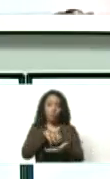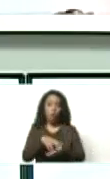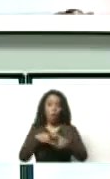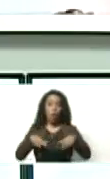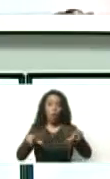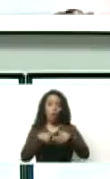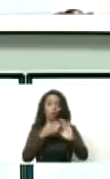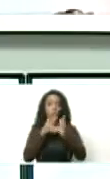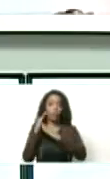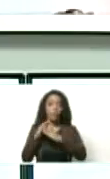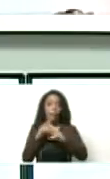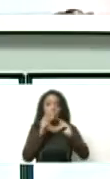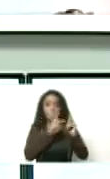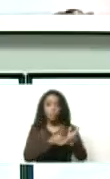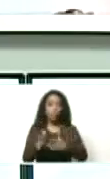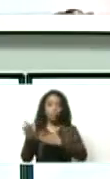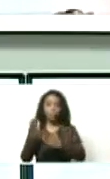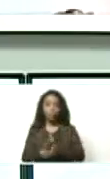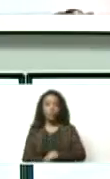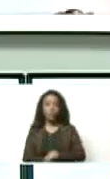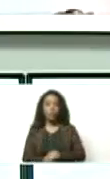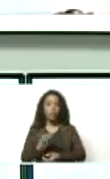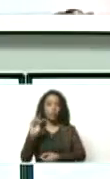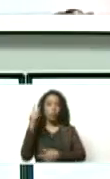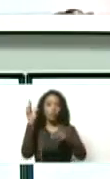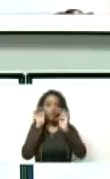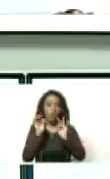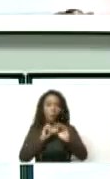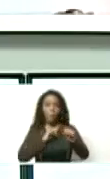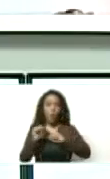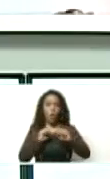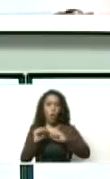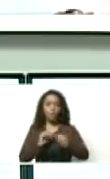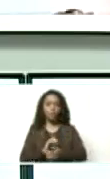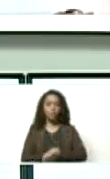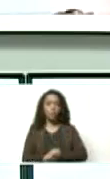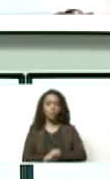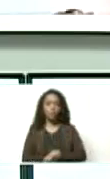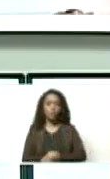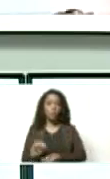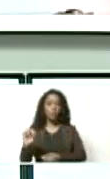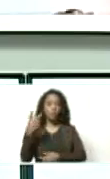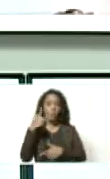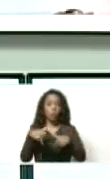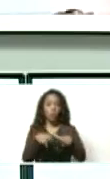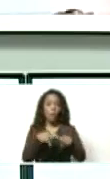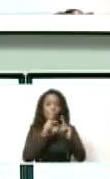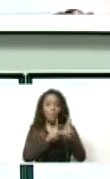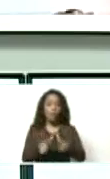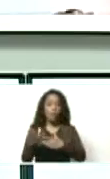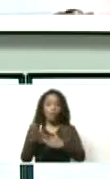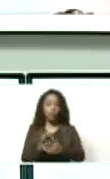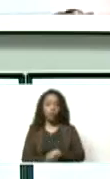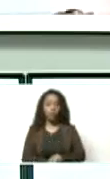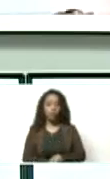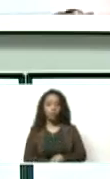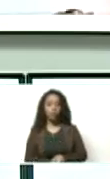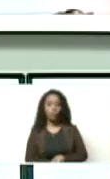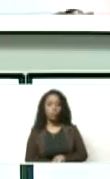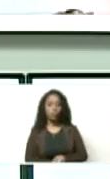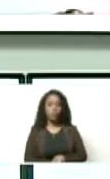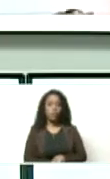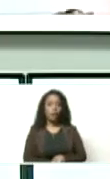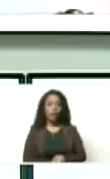y comunitarias, la planificación de doble acción que explicaba Laura. En tercer lugar, la planificación